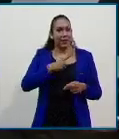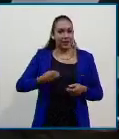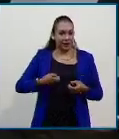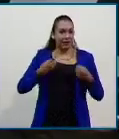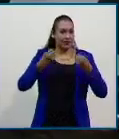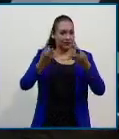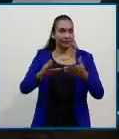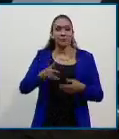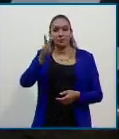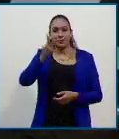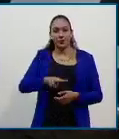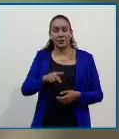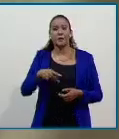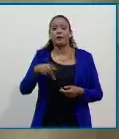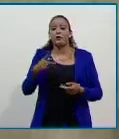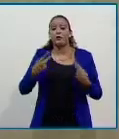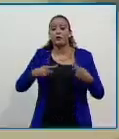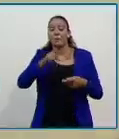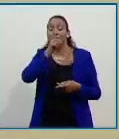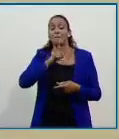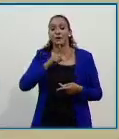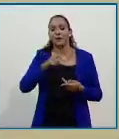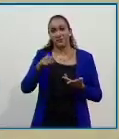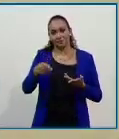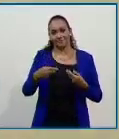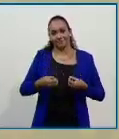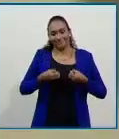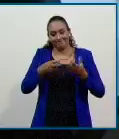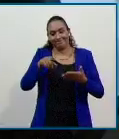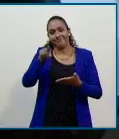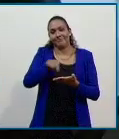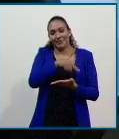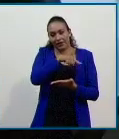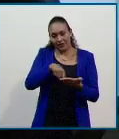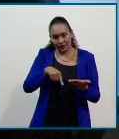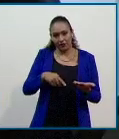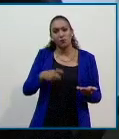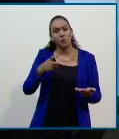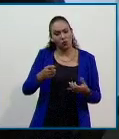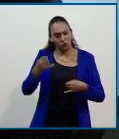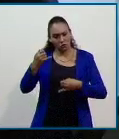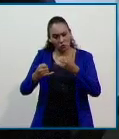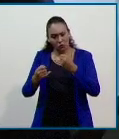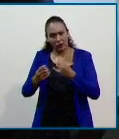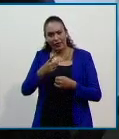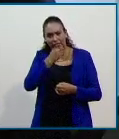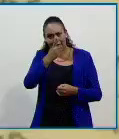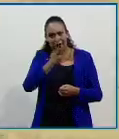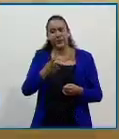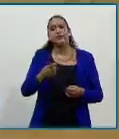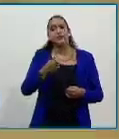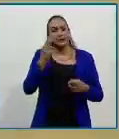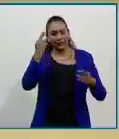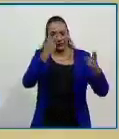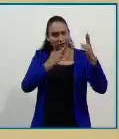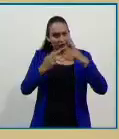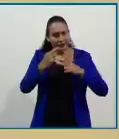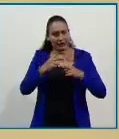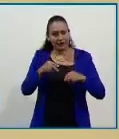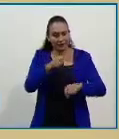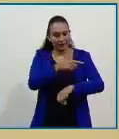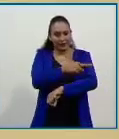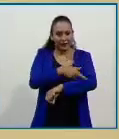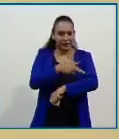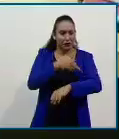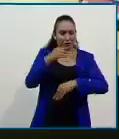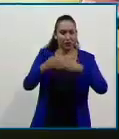esas pruebas serán nulas. Por ello, las personas juzgadoras deberán declarar la nulidad de esas afirmaciones, no tomarlas en